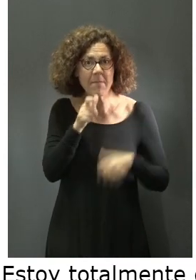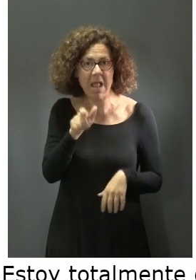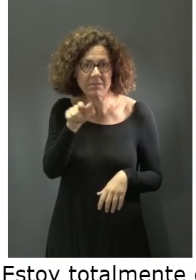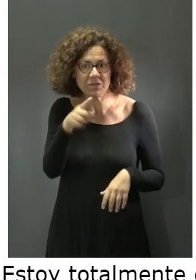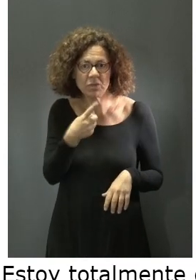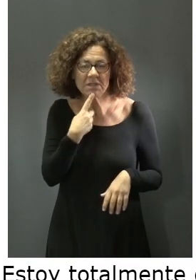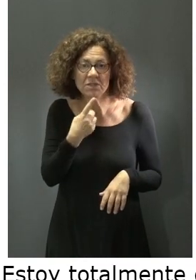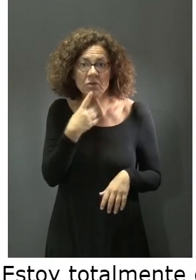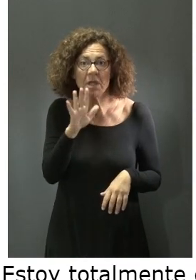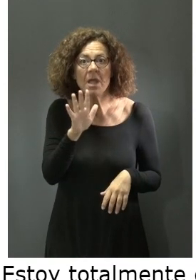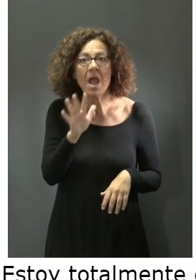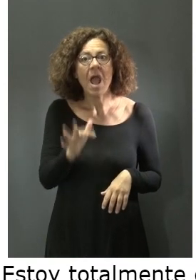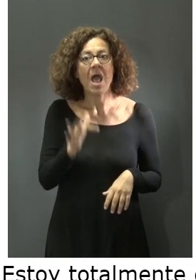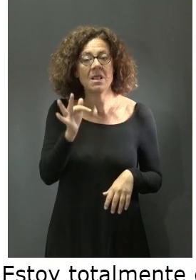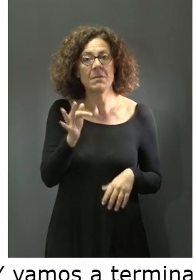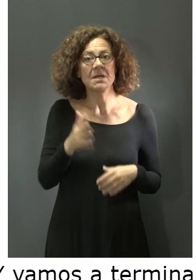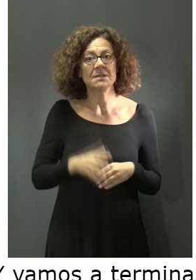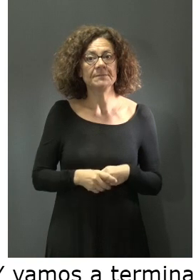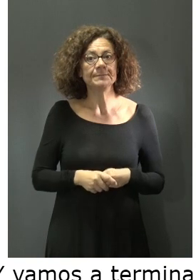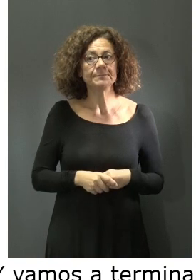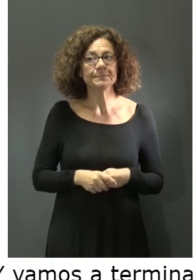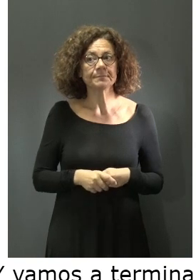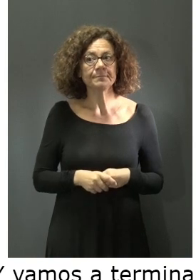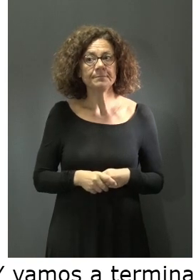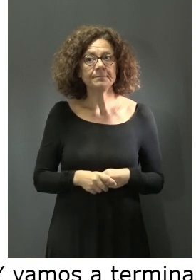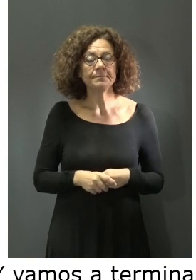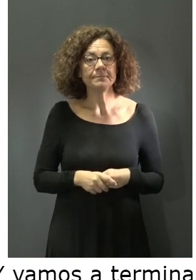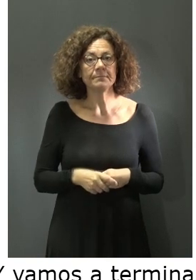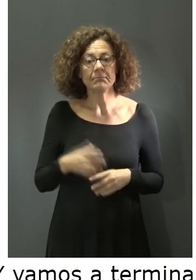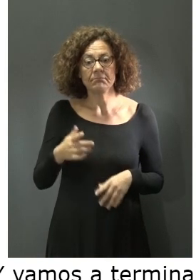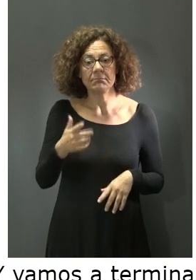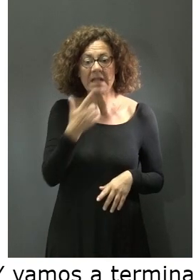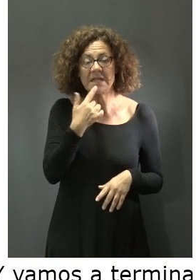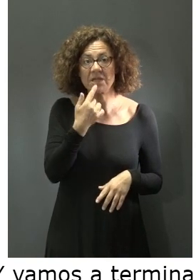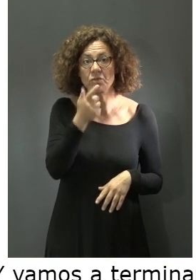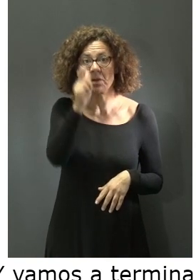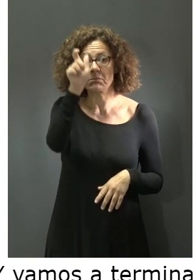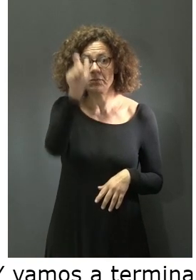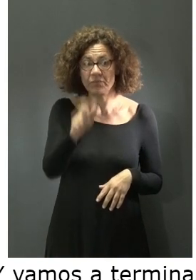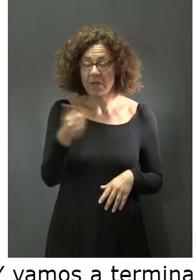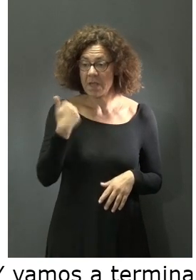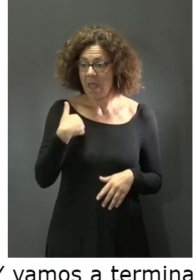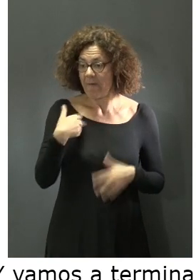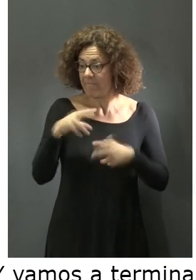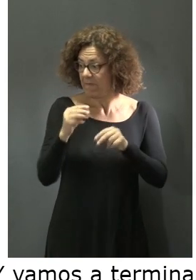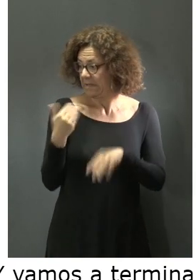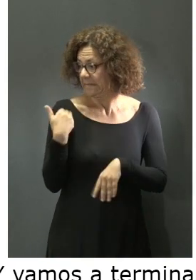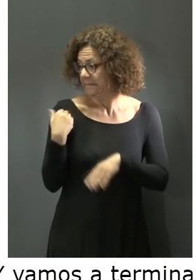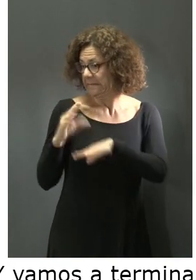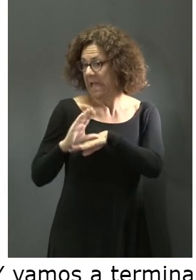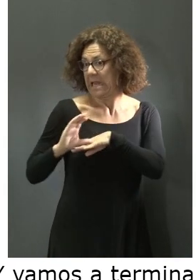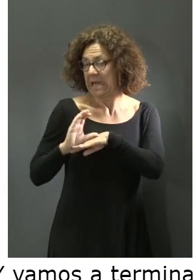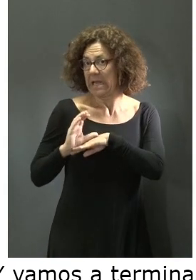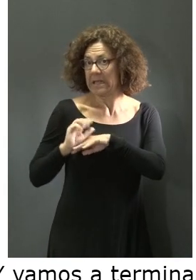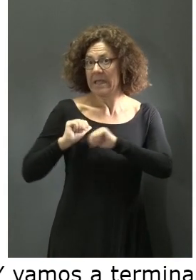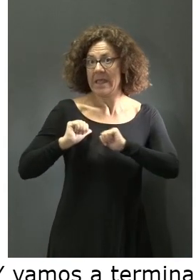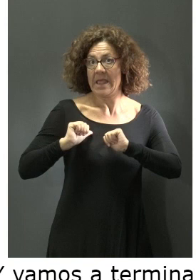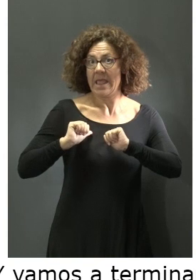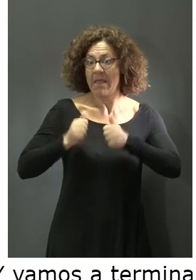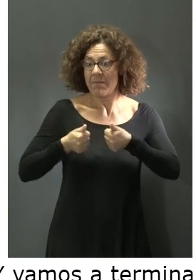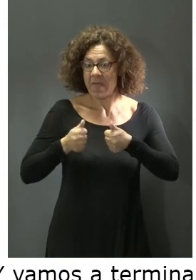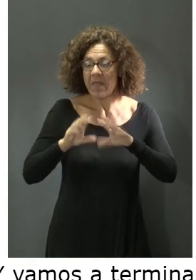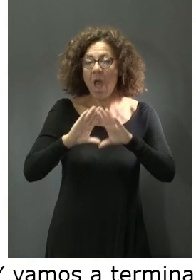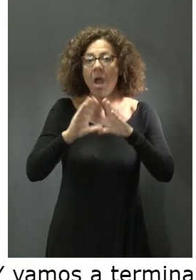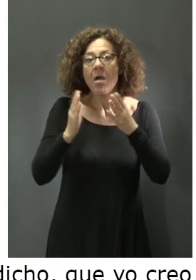Que yo creo que además viniendo pues de alguien que acaba de terminar la carrera, que se incorpora al